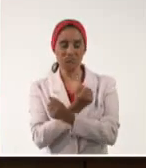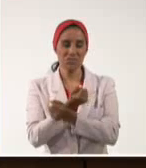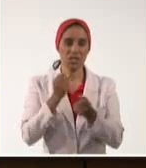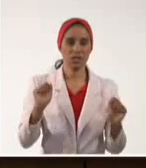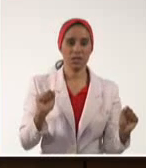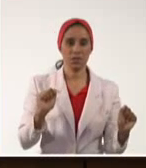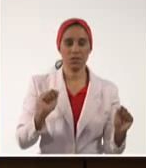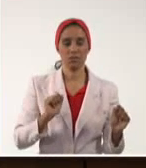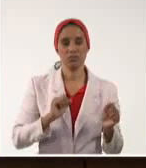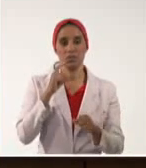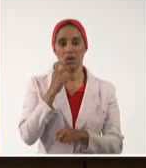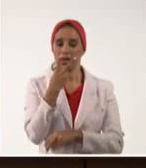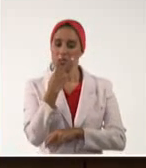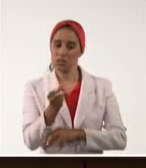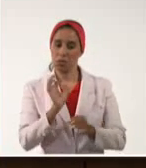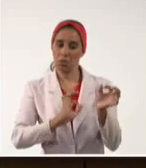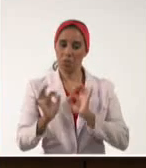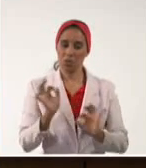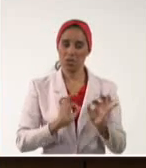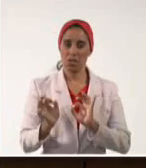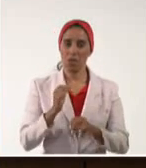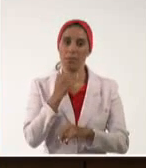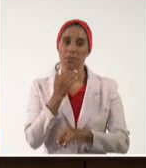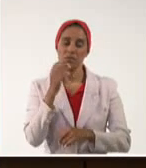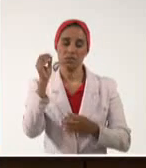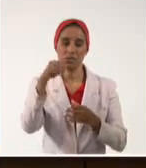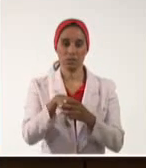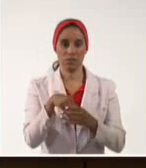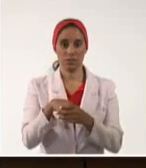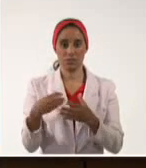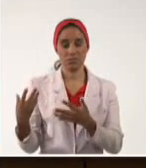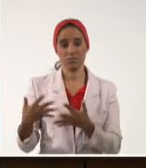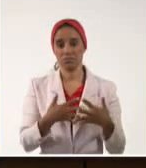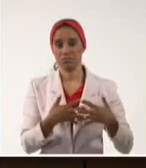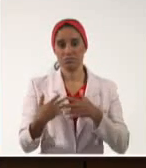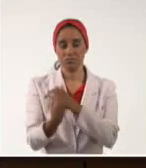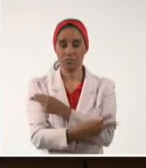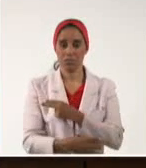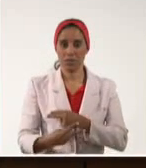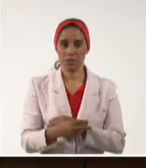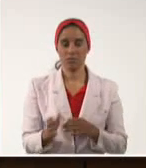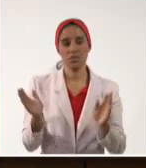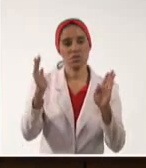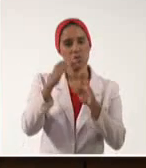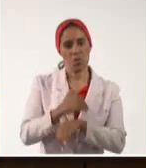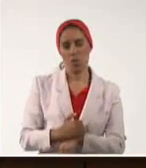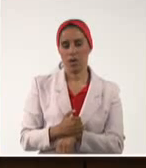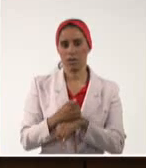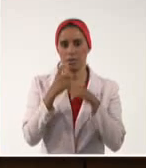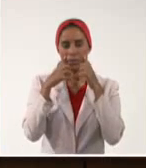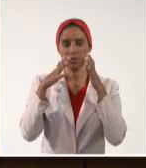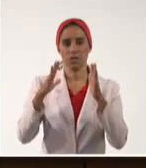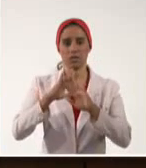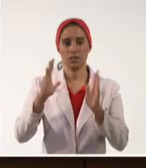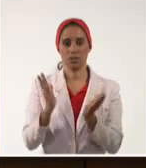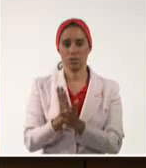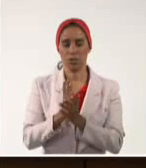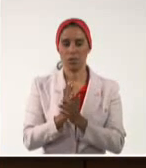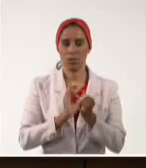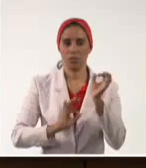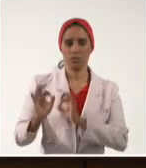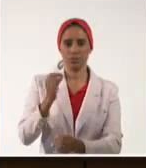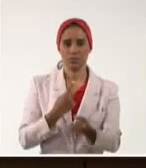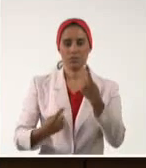las autoridades de ese país. No hay correspondencia, sino incoherencia en el discurso y